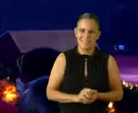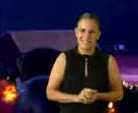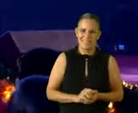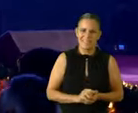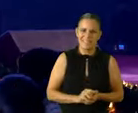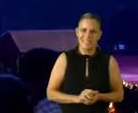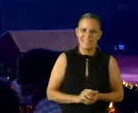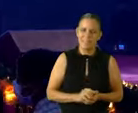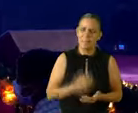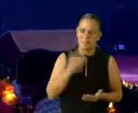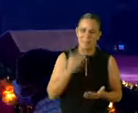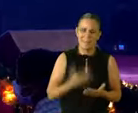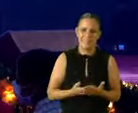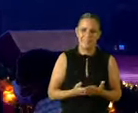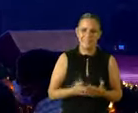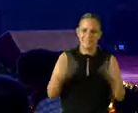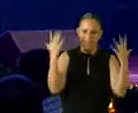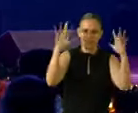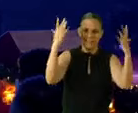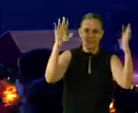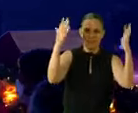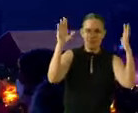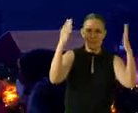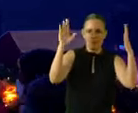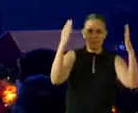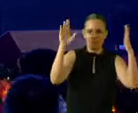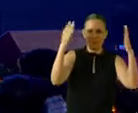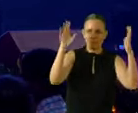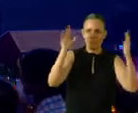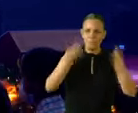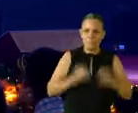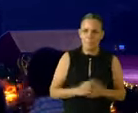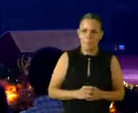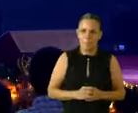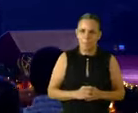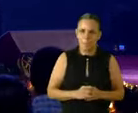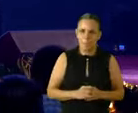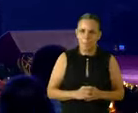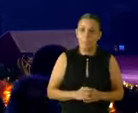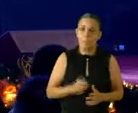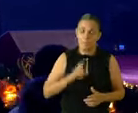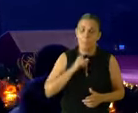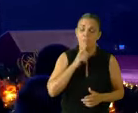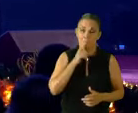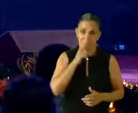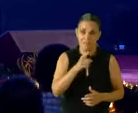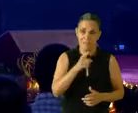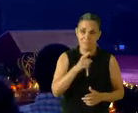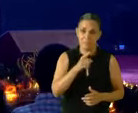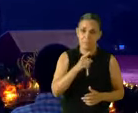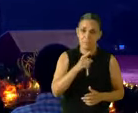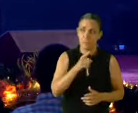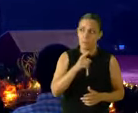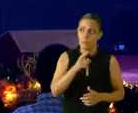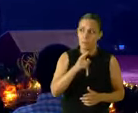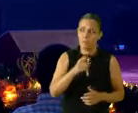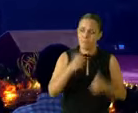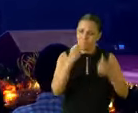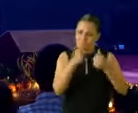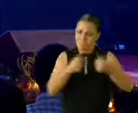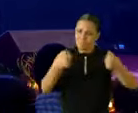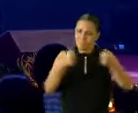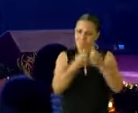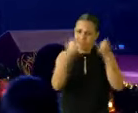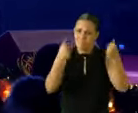Está muy bien. Sí, sí. Y de verdad que fue un reto interesante poder